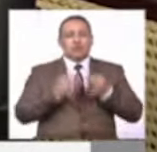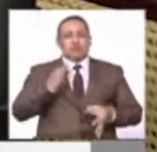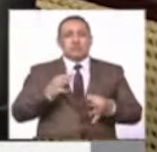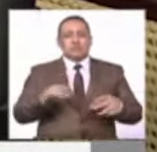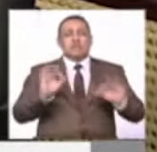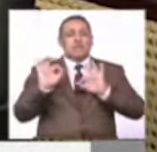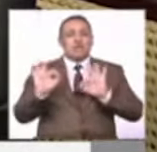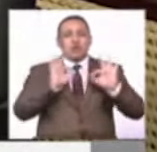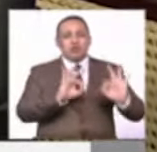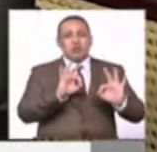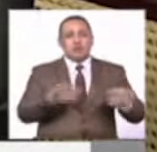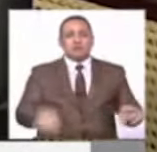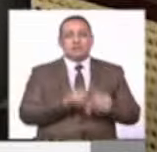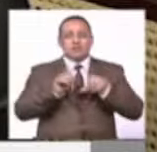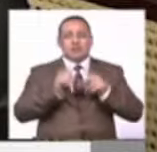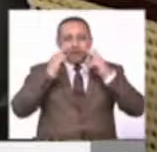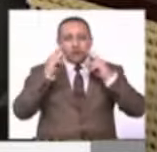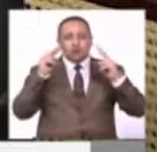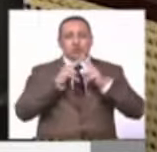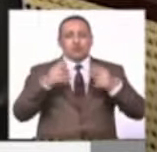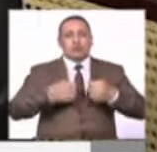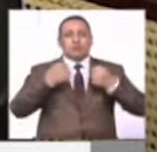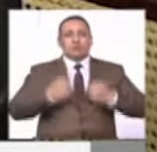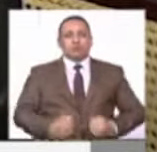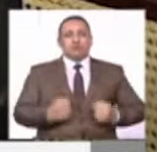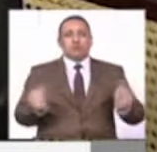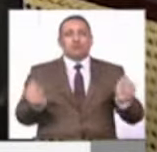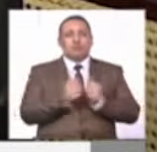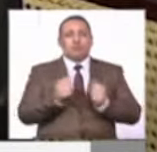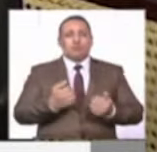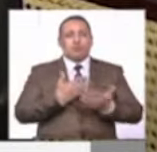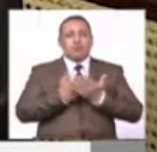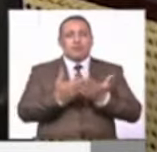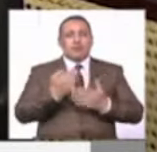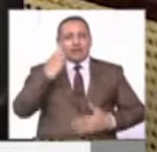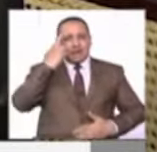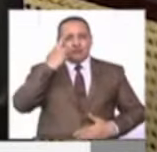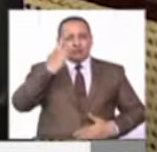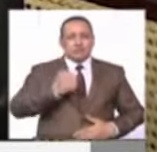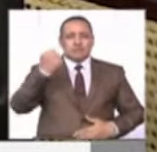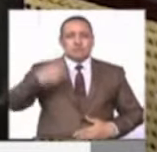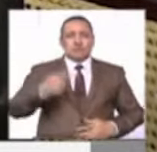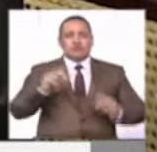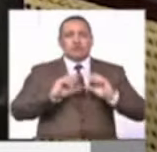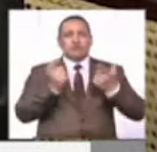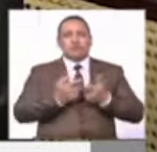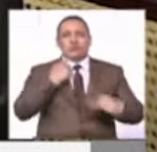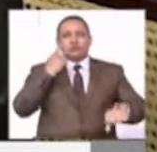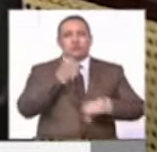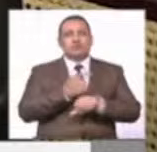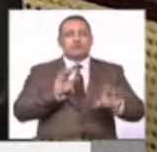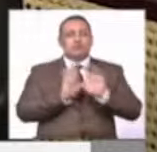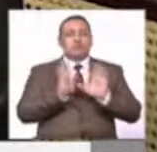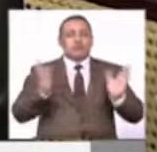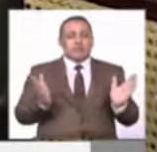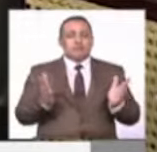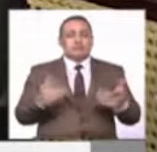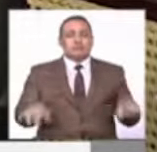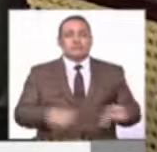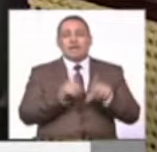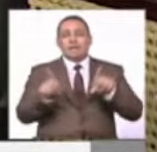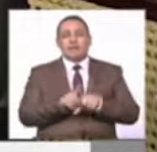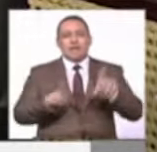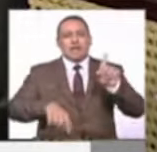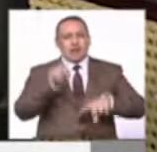mismo modo que conocen la postura y razones formuladas en el informe de la subcomisión de acusaciones constitucionales